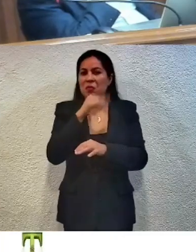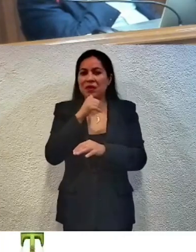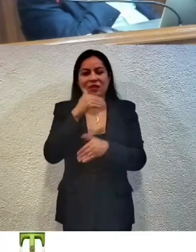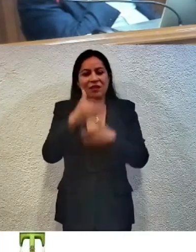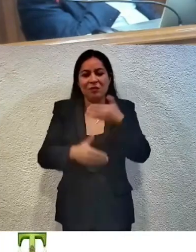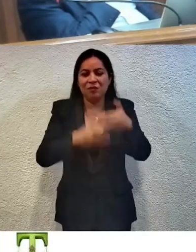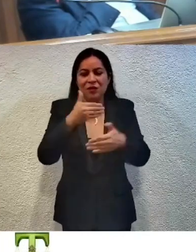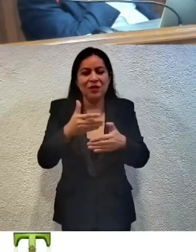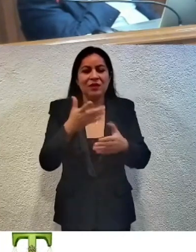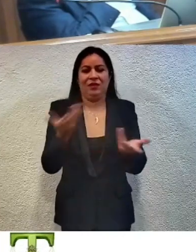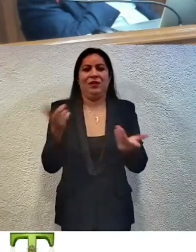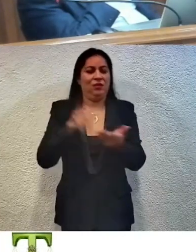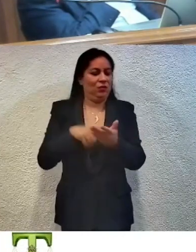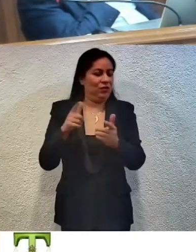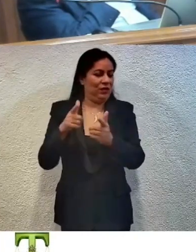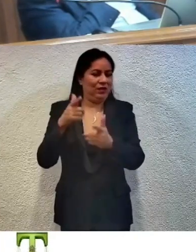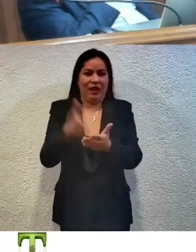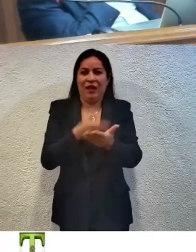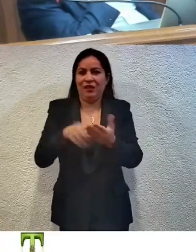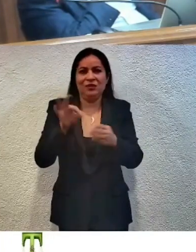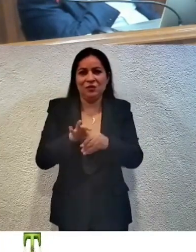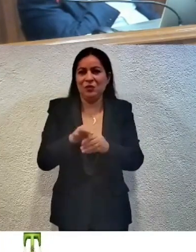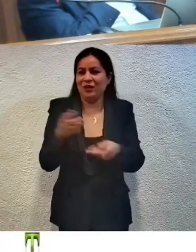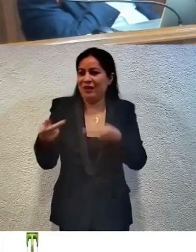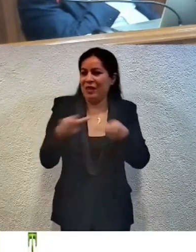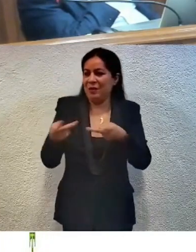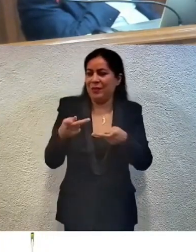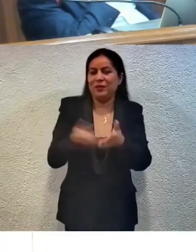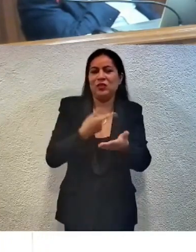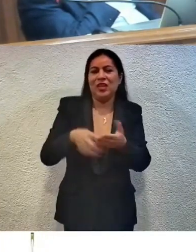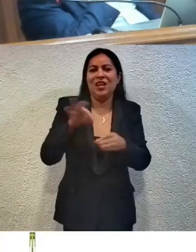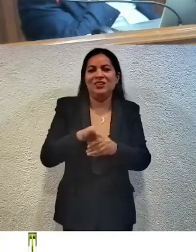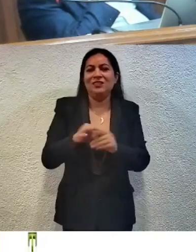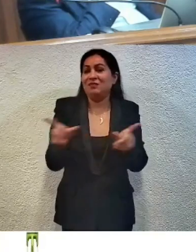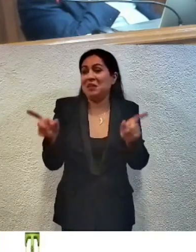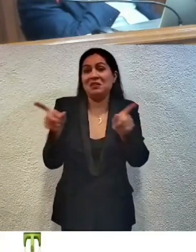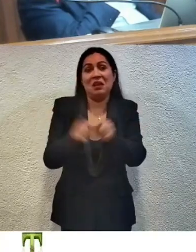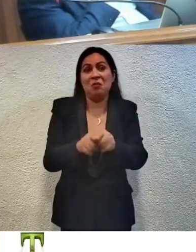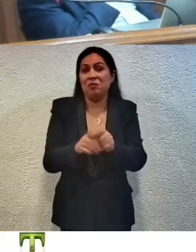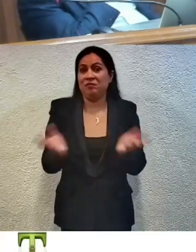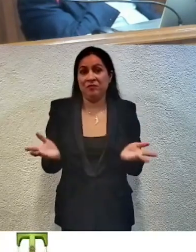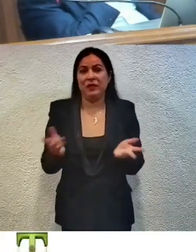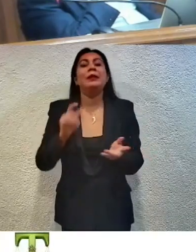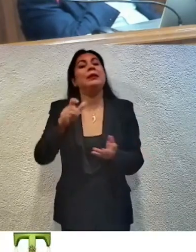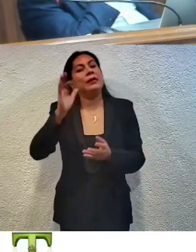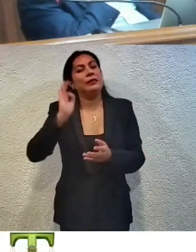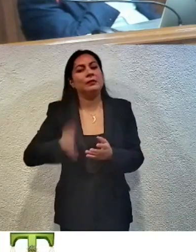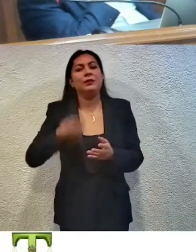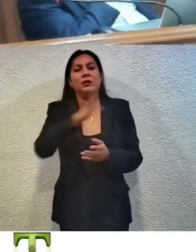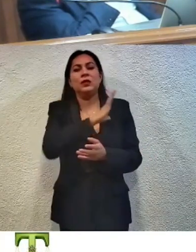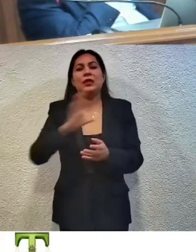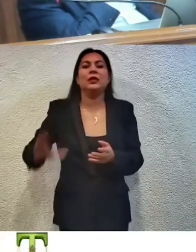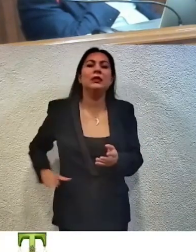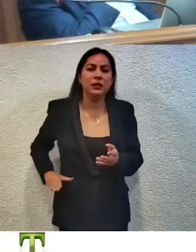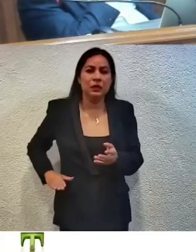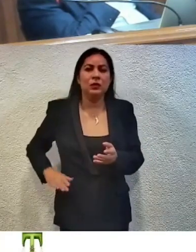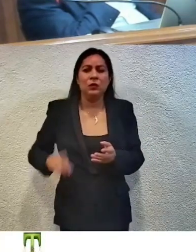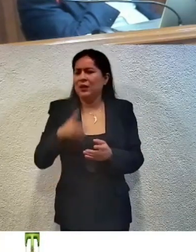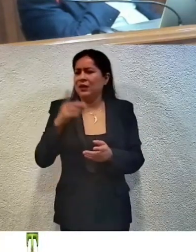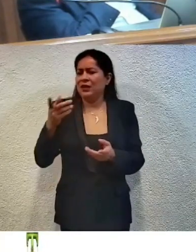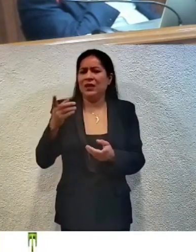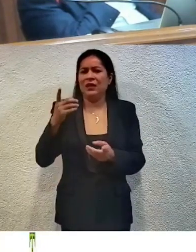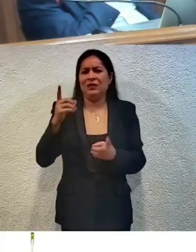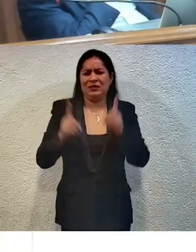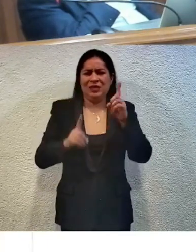el procedimiento partidista, porque la etapa de preparación de la elección ha concluido. y la aprobación de la candidatura cuestionada está